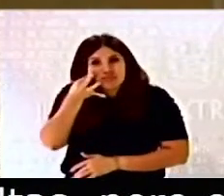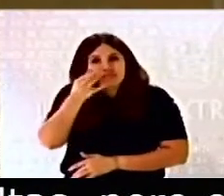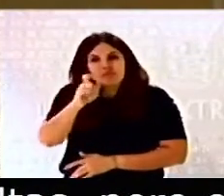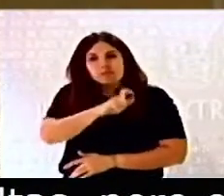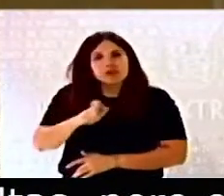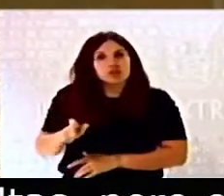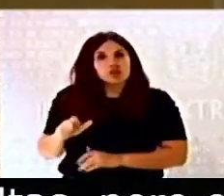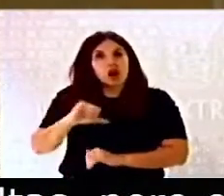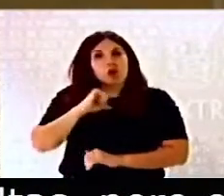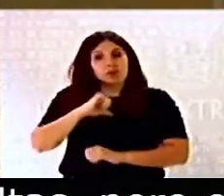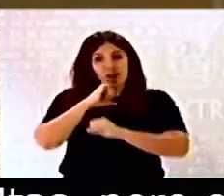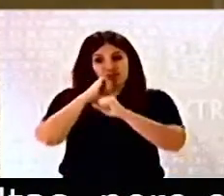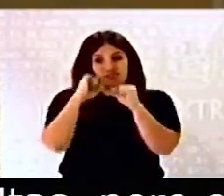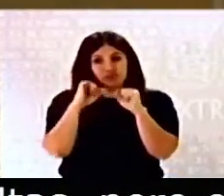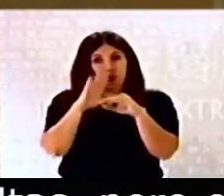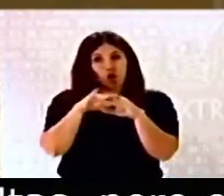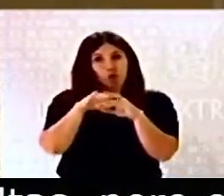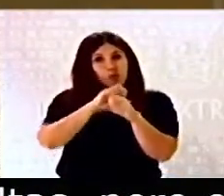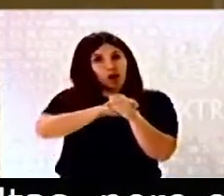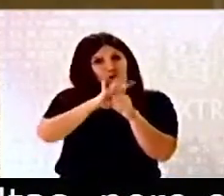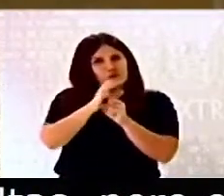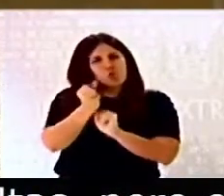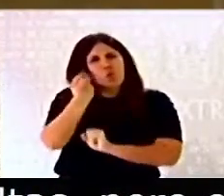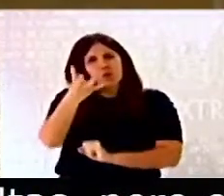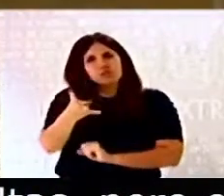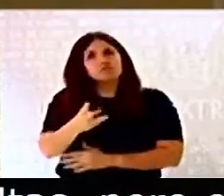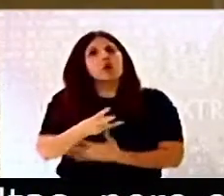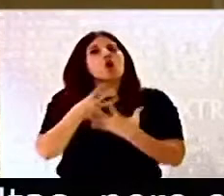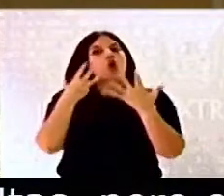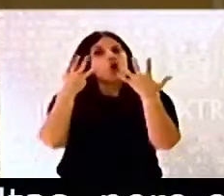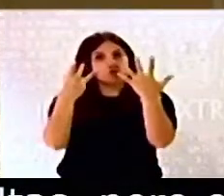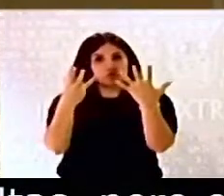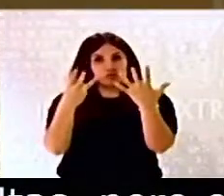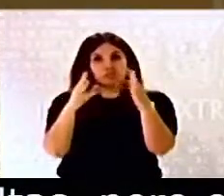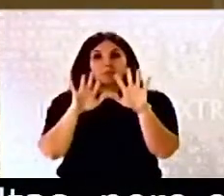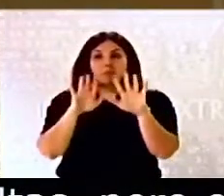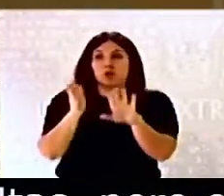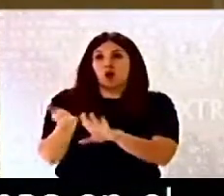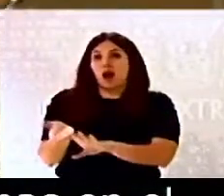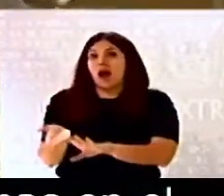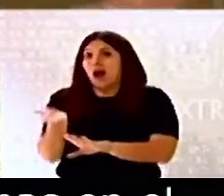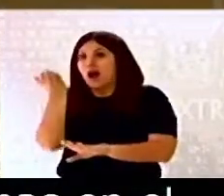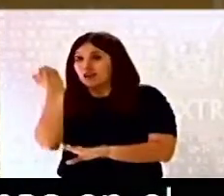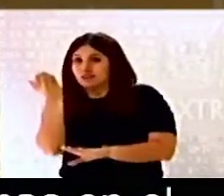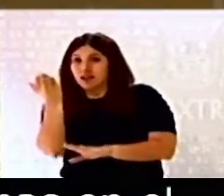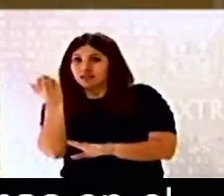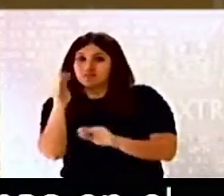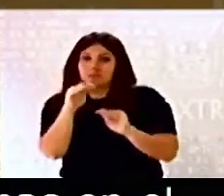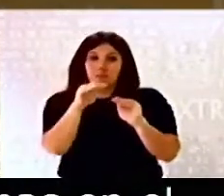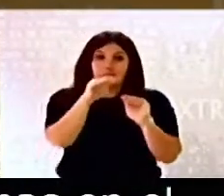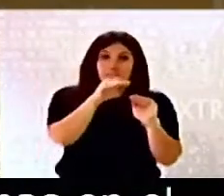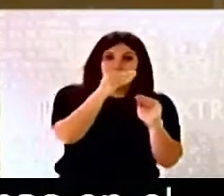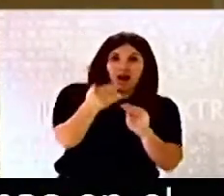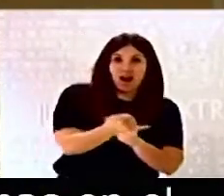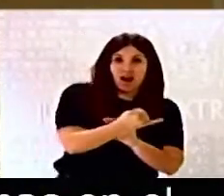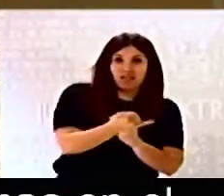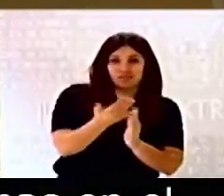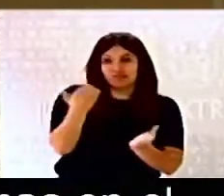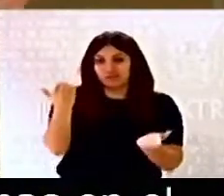como consecuencia de la COVID. Lo que ocurre es que al dar altas, la diferencia de la cifra de ingresados entre ayer y